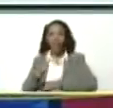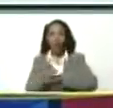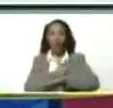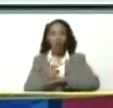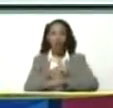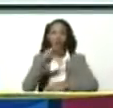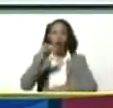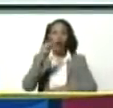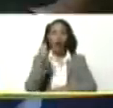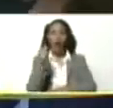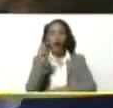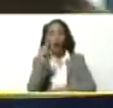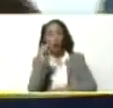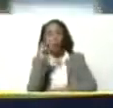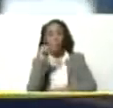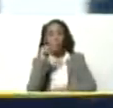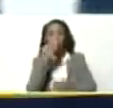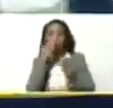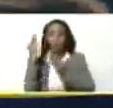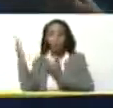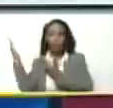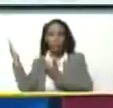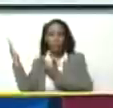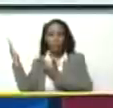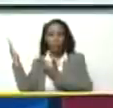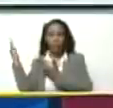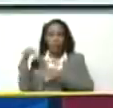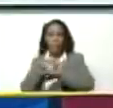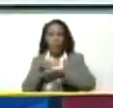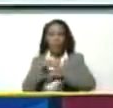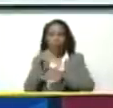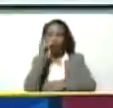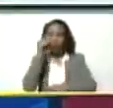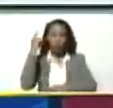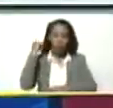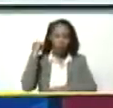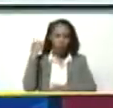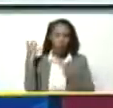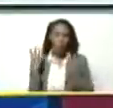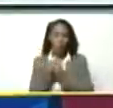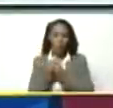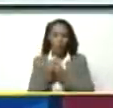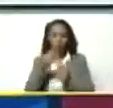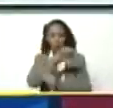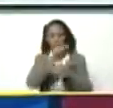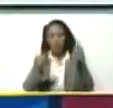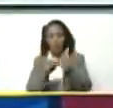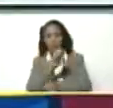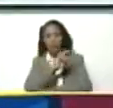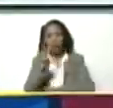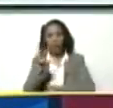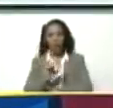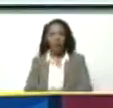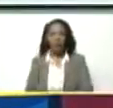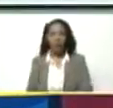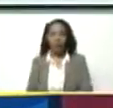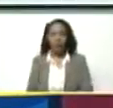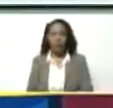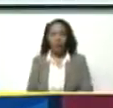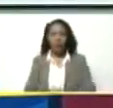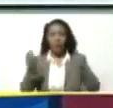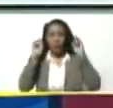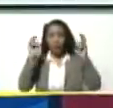Fernández. Bienvenido, ministras, ministros, compañero vicepresidente del